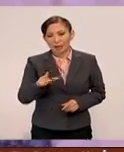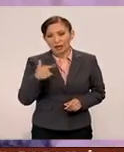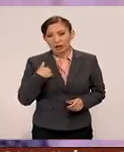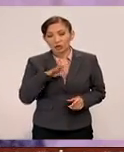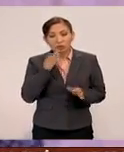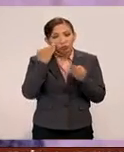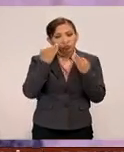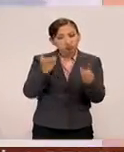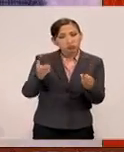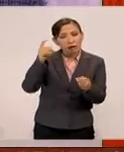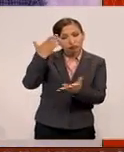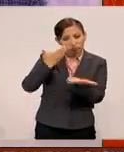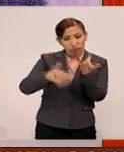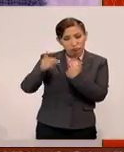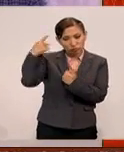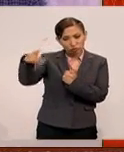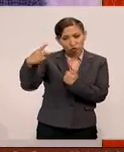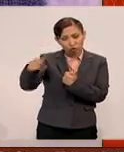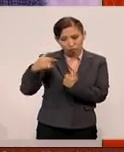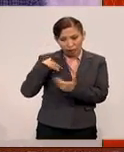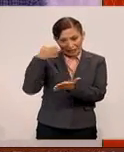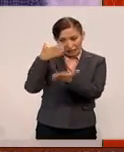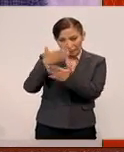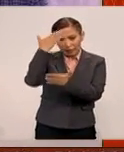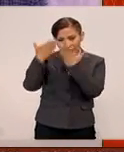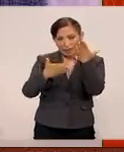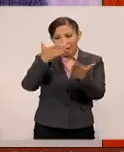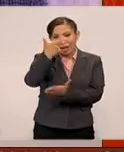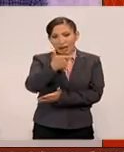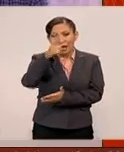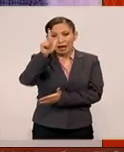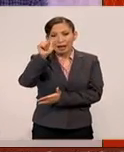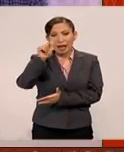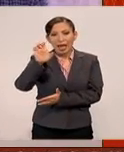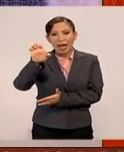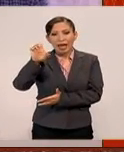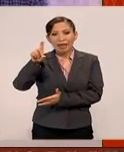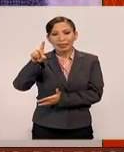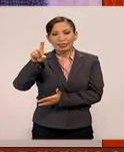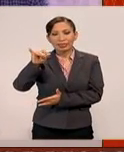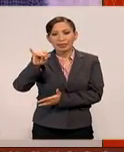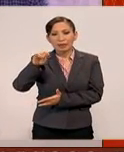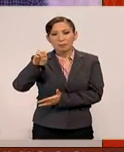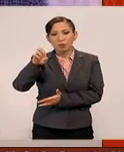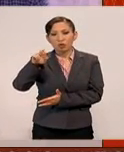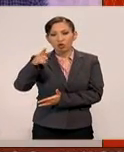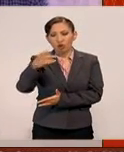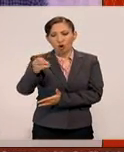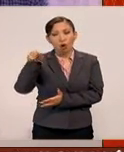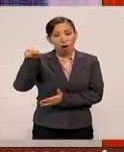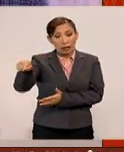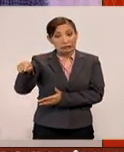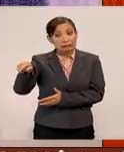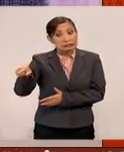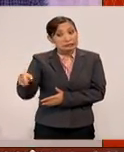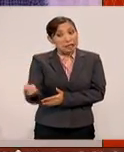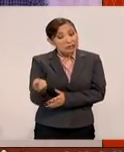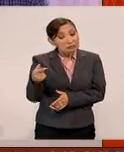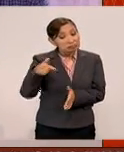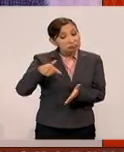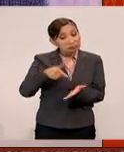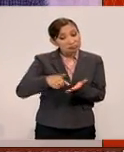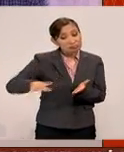estamos ante un caso de éxito, el tuyo. Tú te encuentras allá estudiando en Edimburgo, y pues